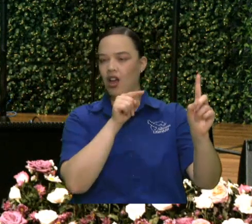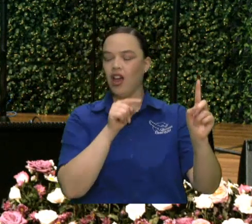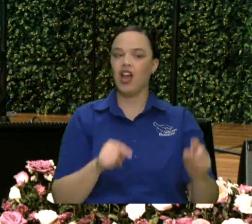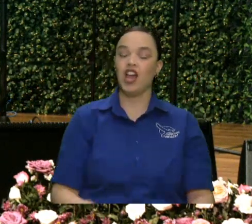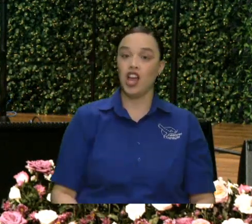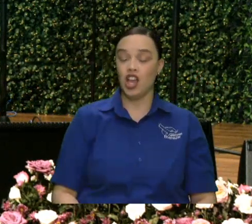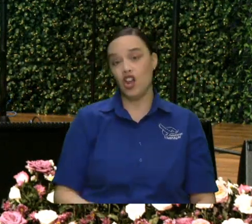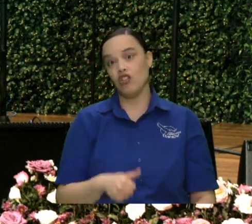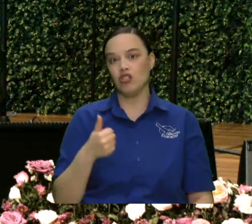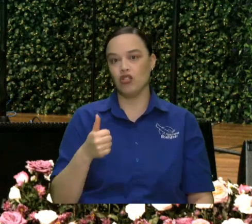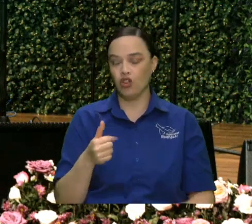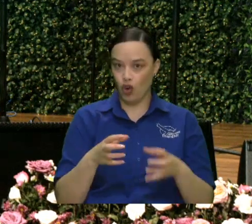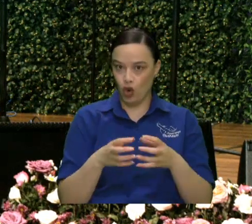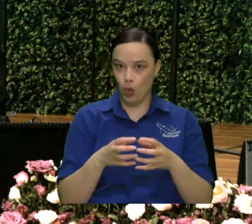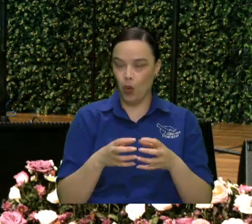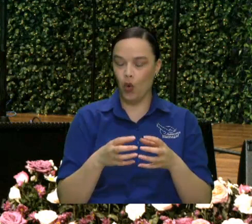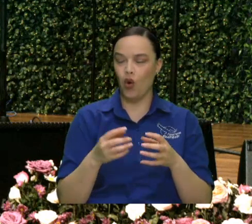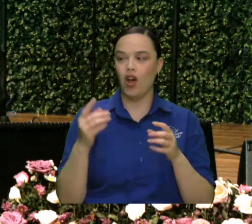10.000